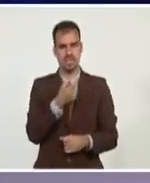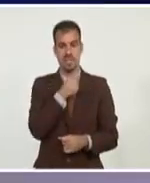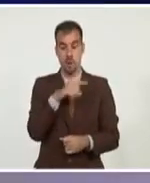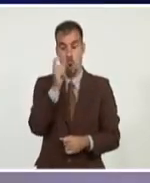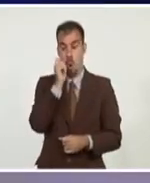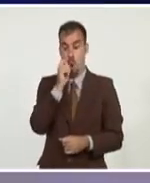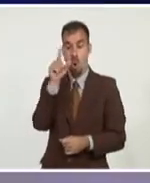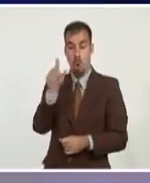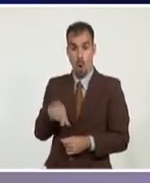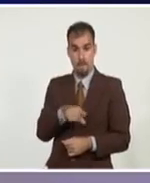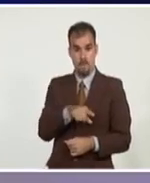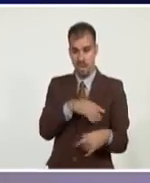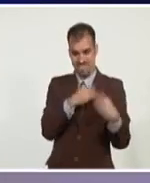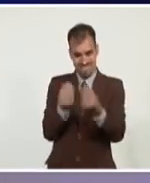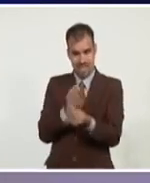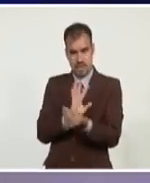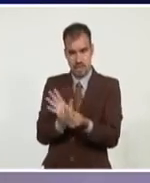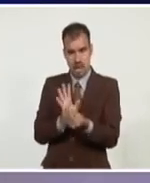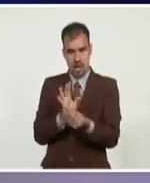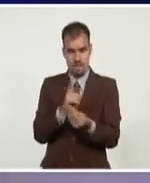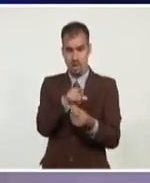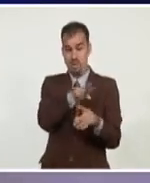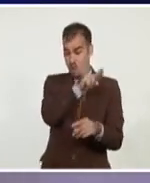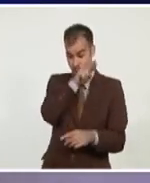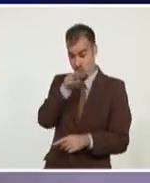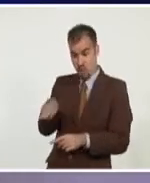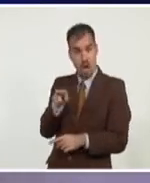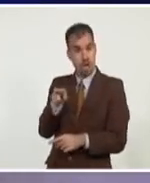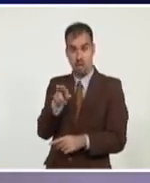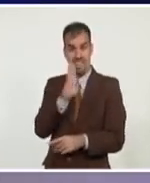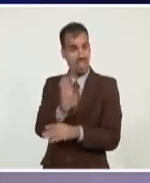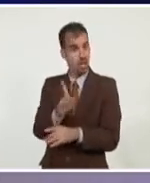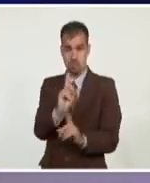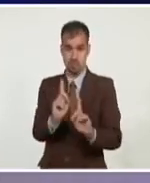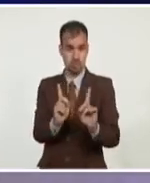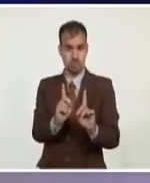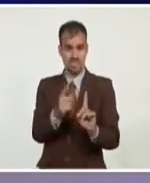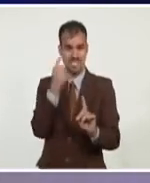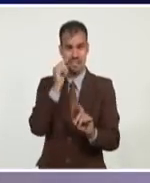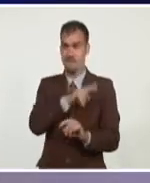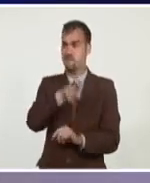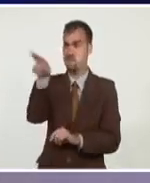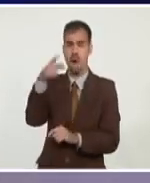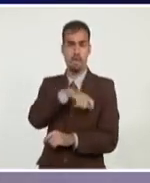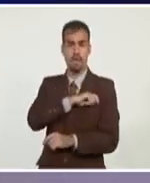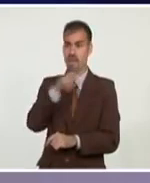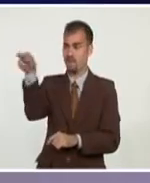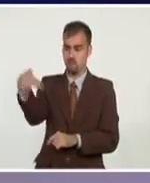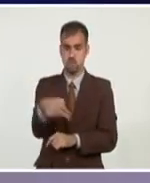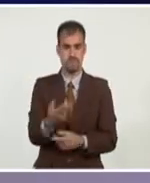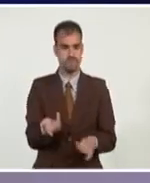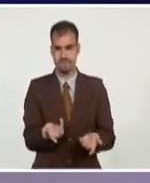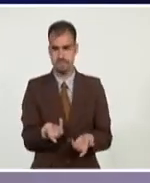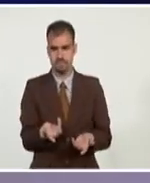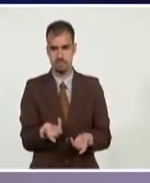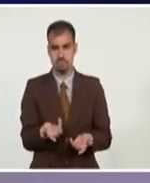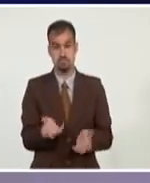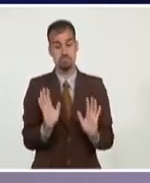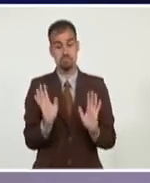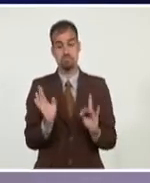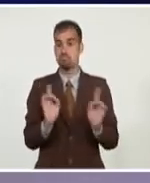fíjense, no fue directamente a él. Fue a través de estas dos personas cercanas. ¿O será que no? No recibió el mensaje